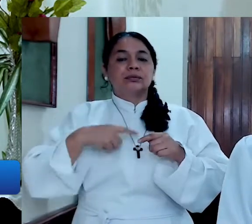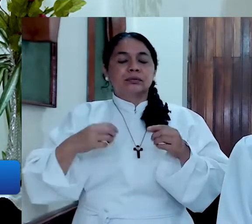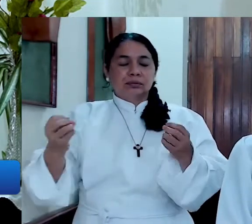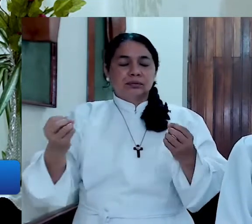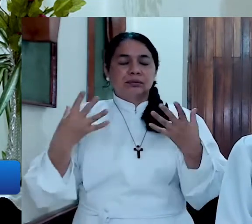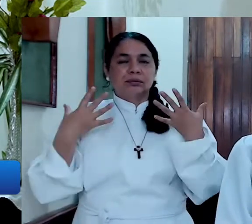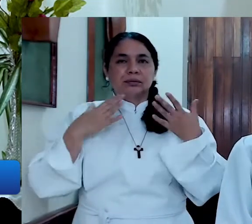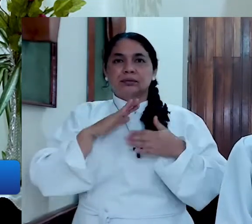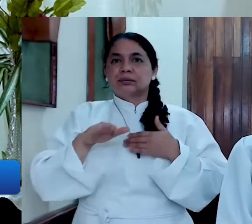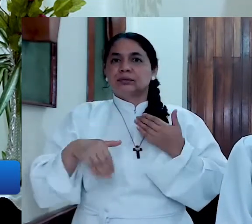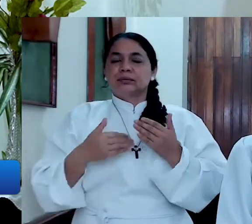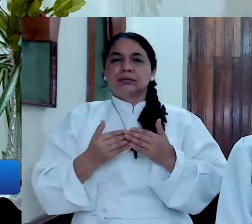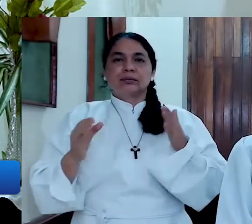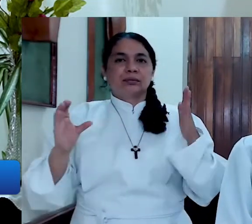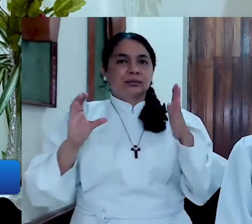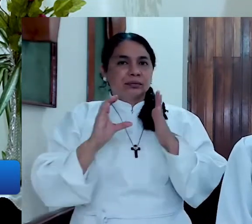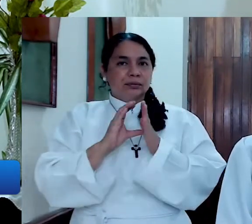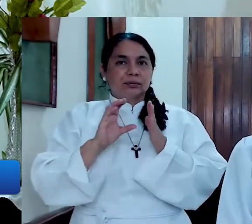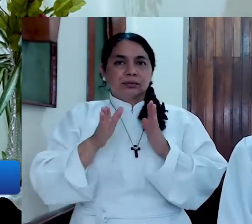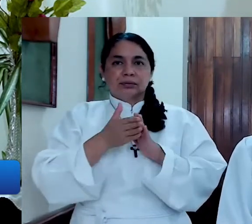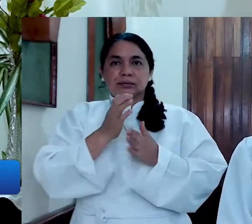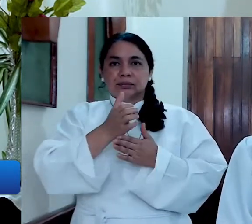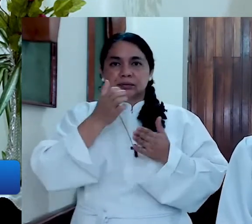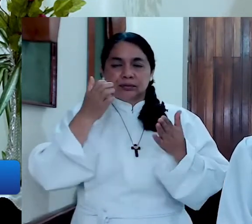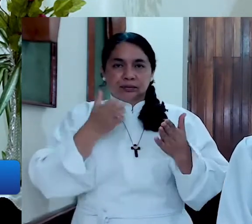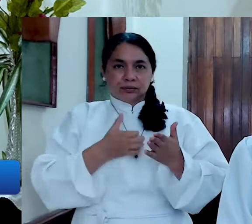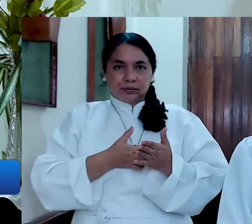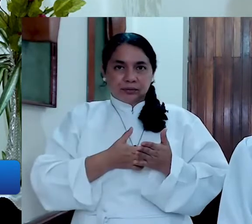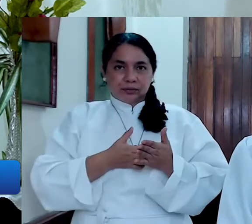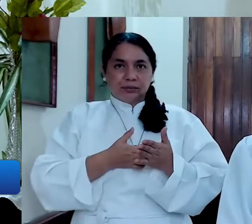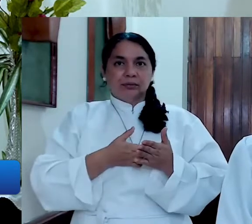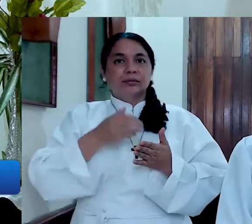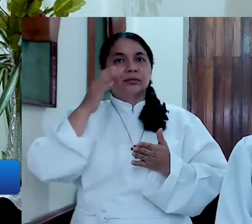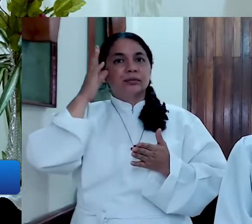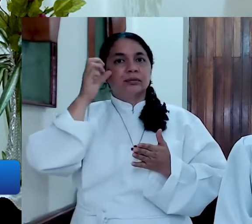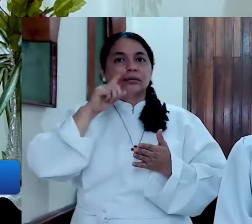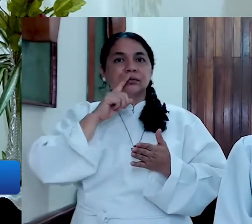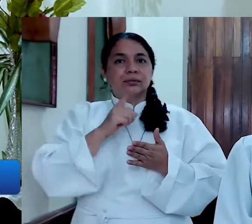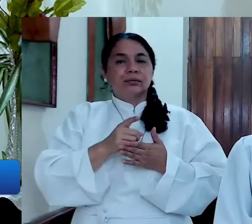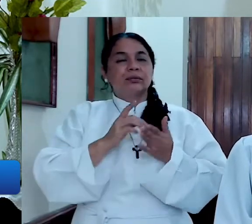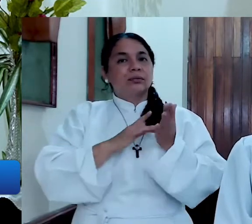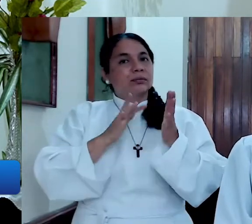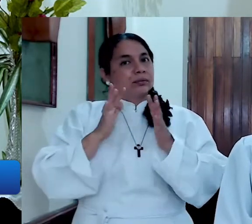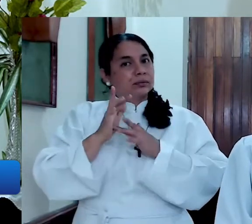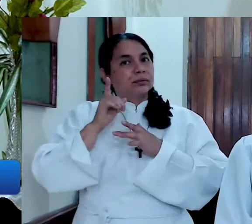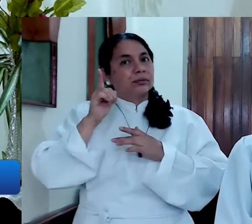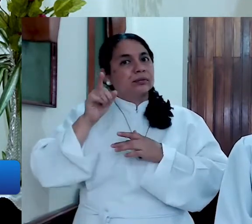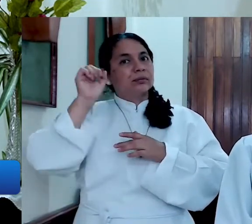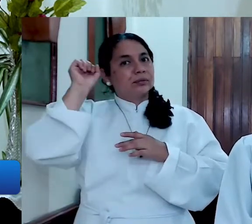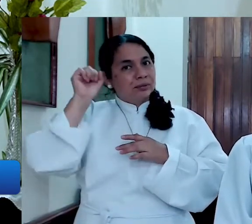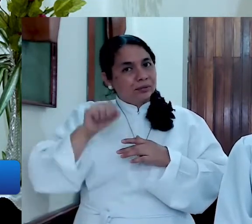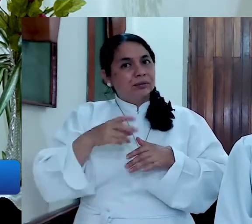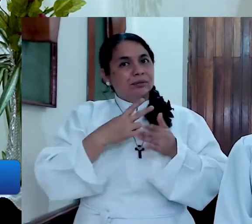demás capítulos del evangelio: creer que Jesús es el Hijo de Dios, el Mesías.